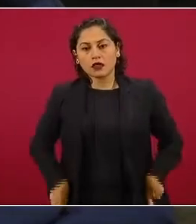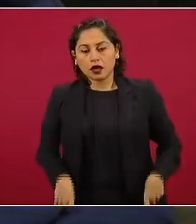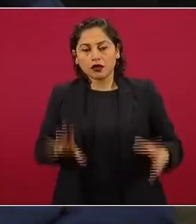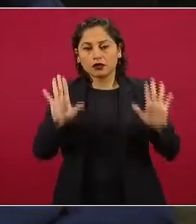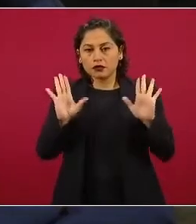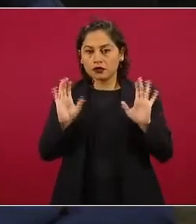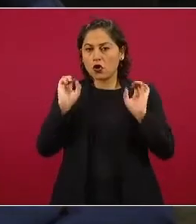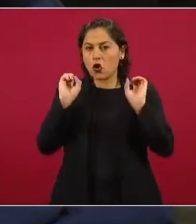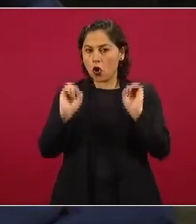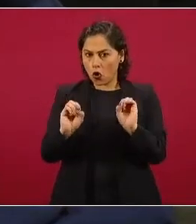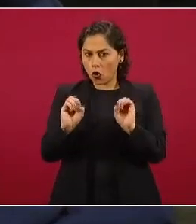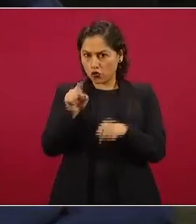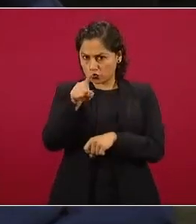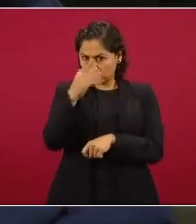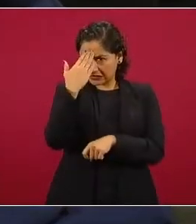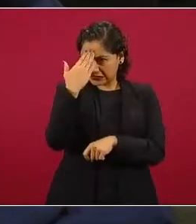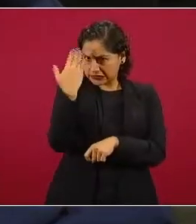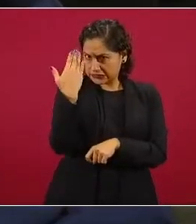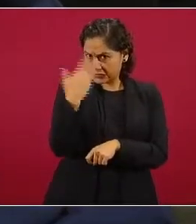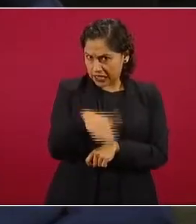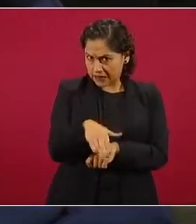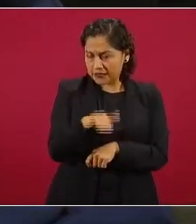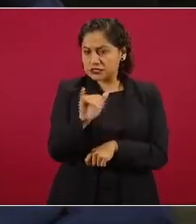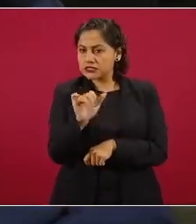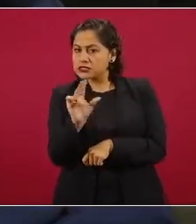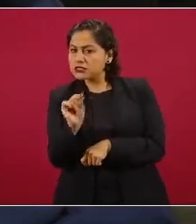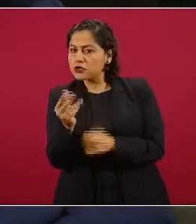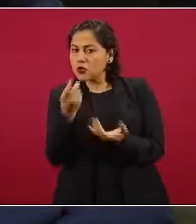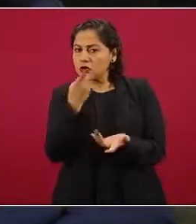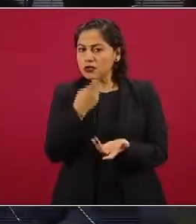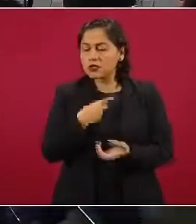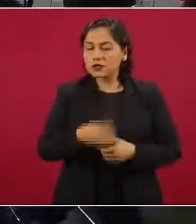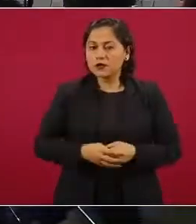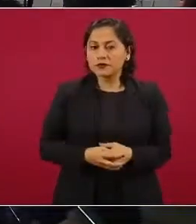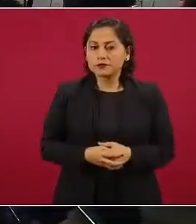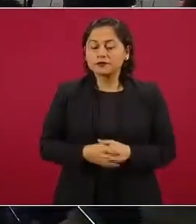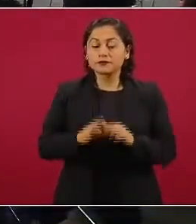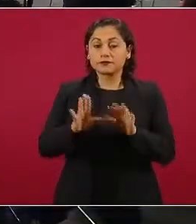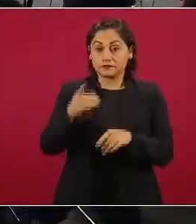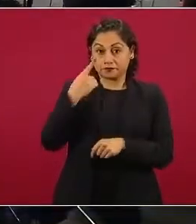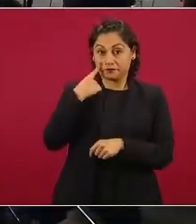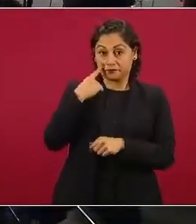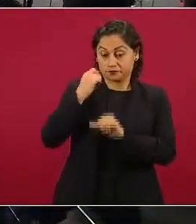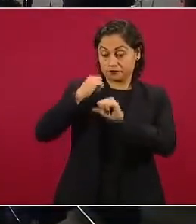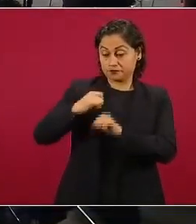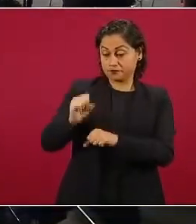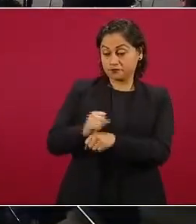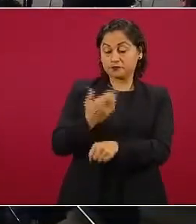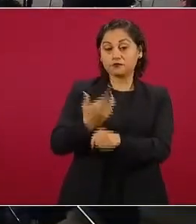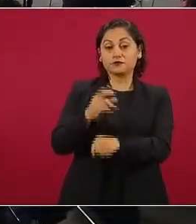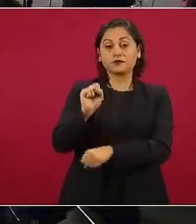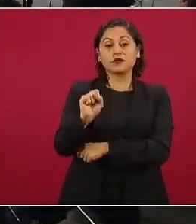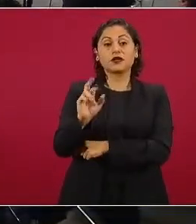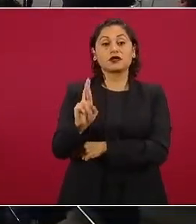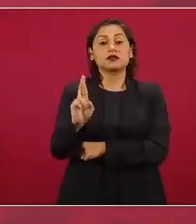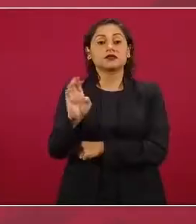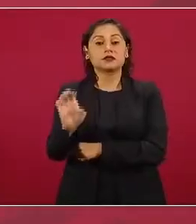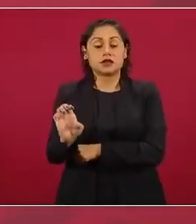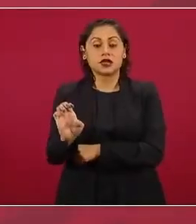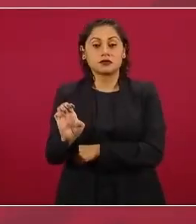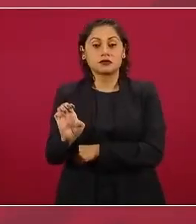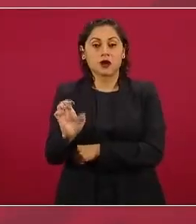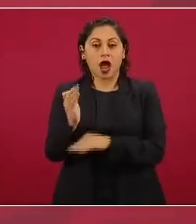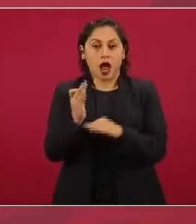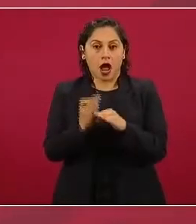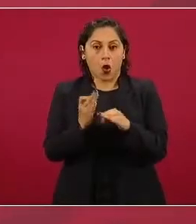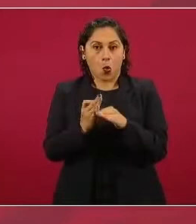su gobierno no está enterado de absolutamente nada de este tema. Bueno, la Secretaría de Relaciones Exteriores no, en este